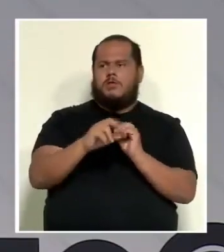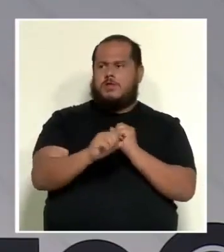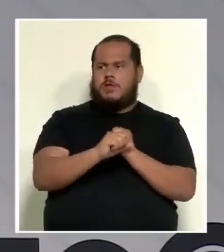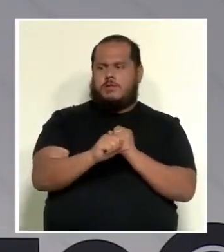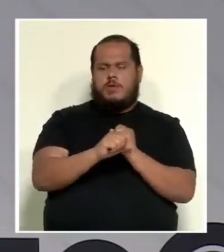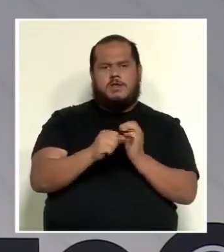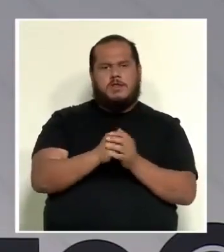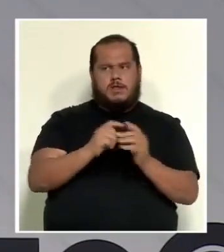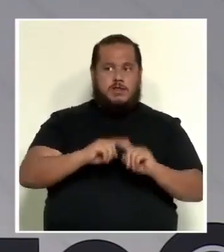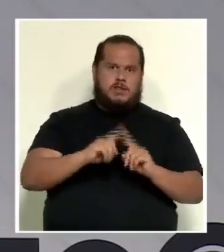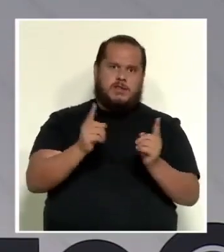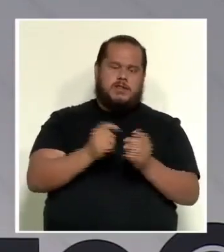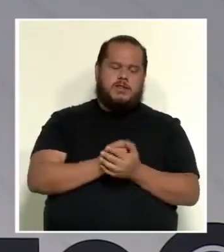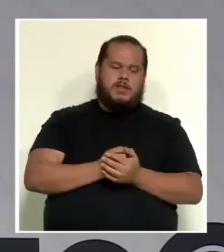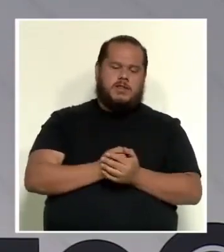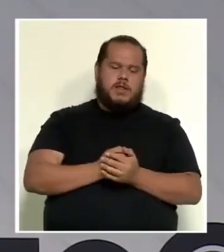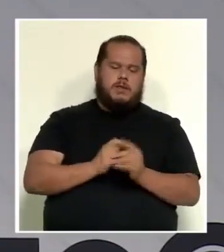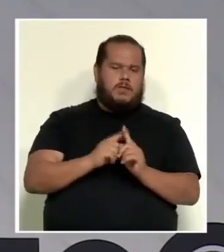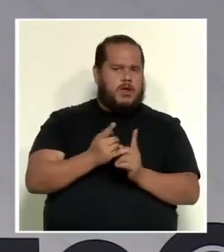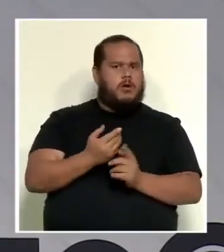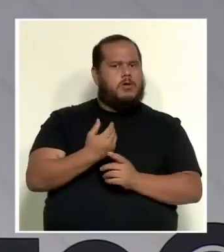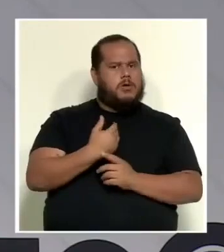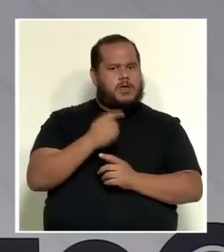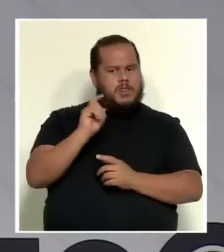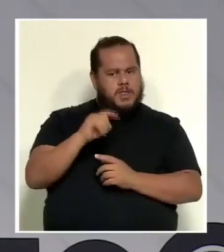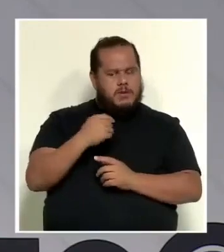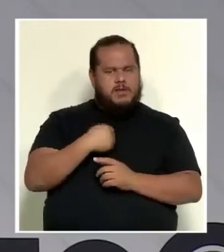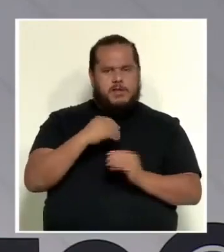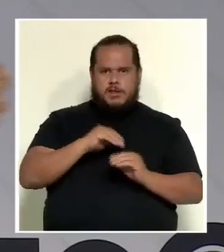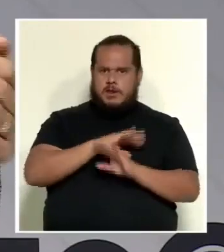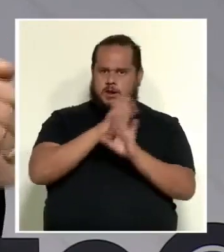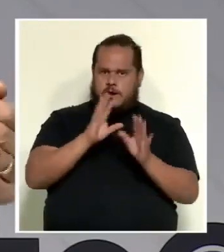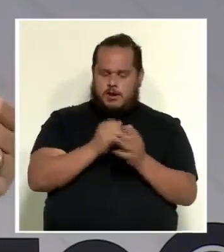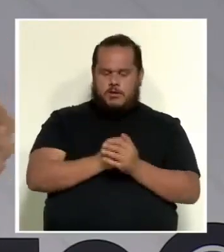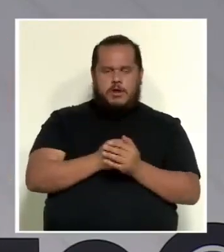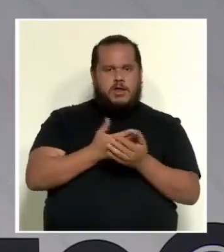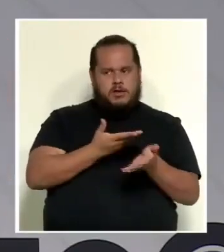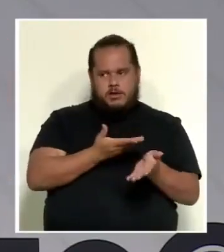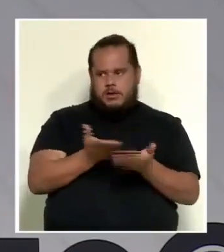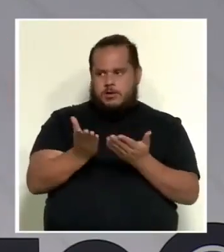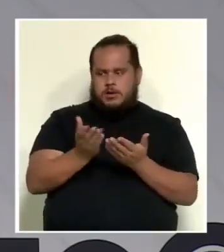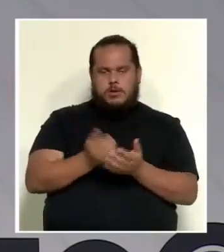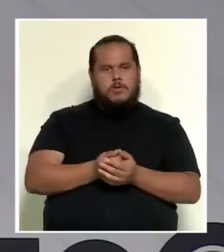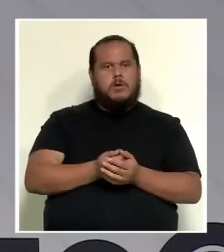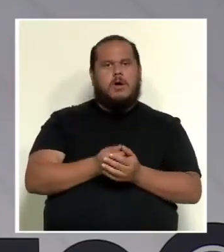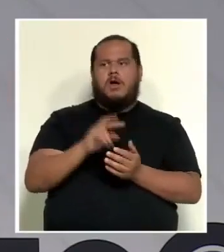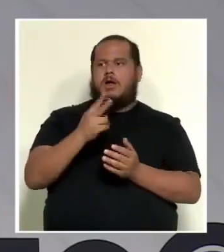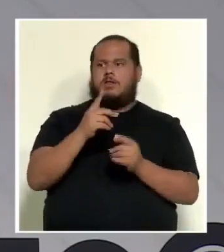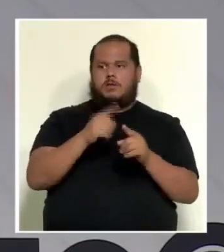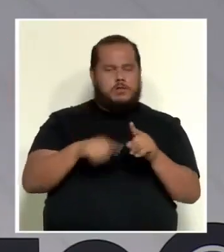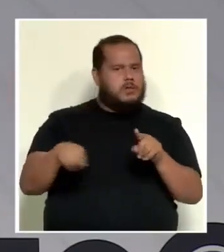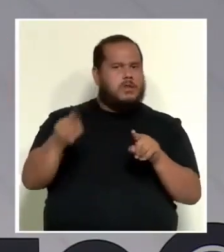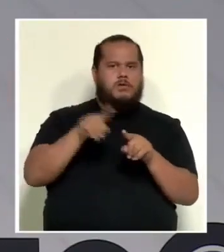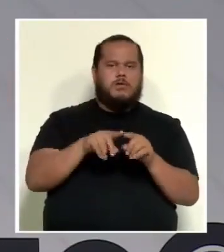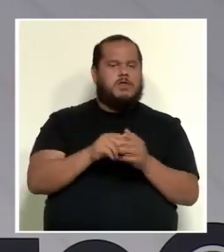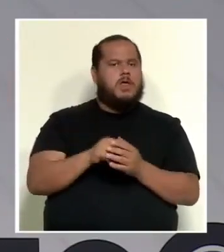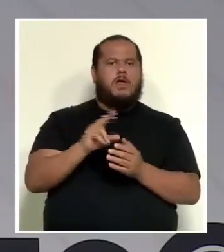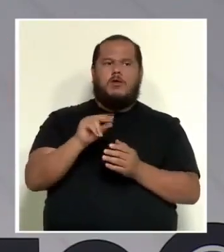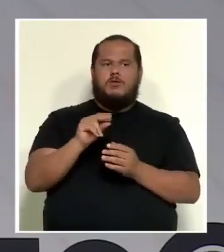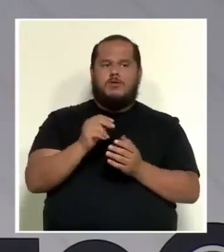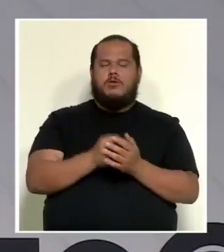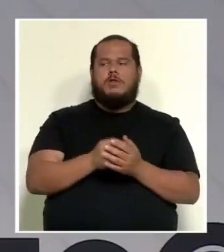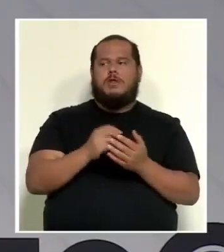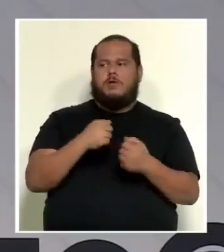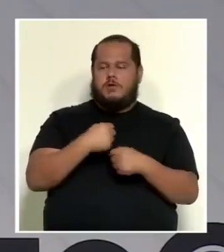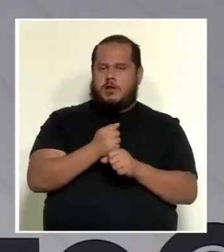campañas distintas. Lo que tienen que tener claro es que lo que los llevó a pasar a segunda ronda no va a ser los que